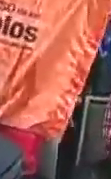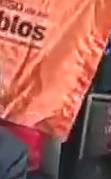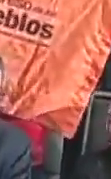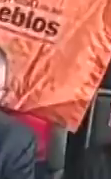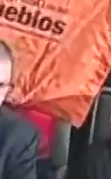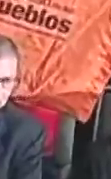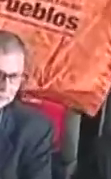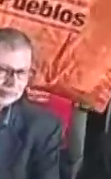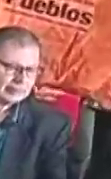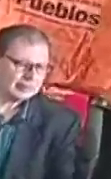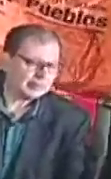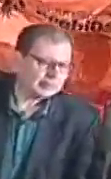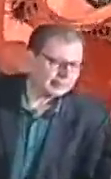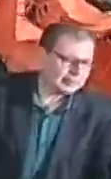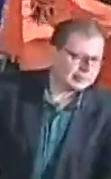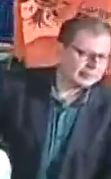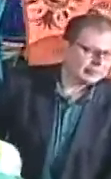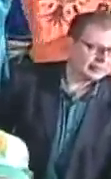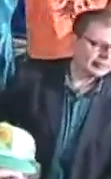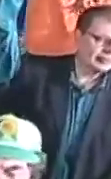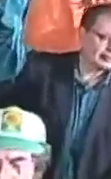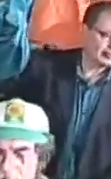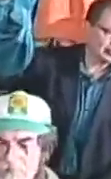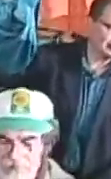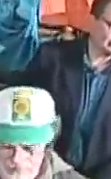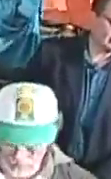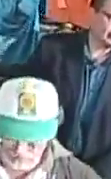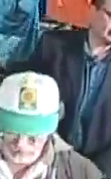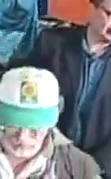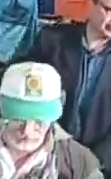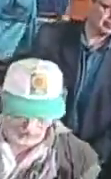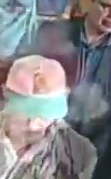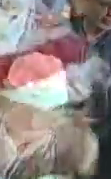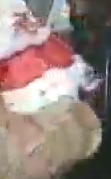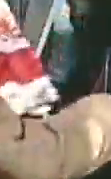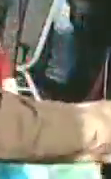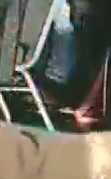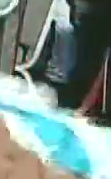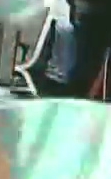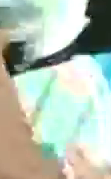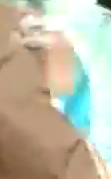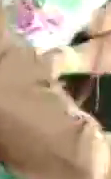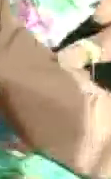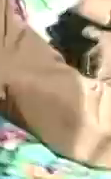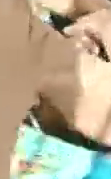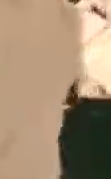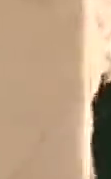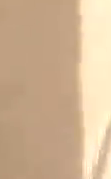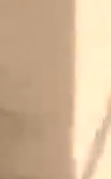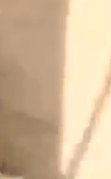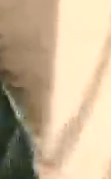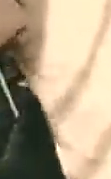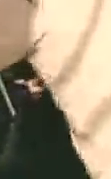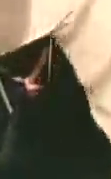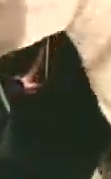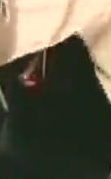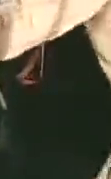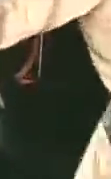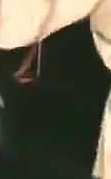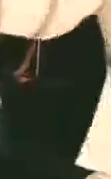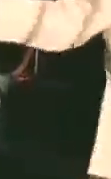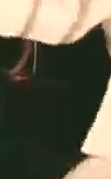una alternativa socialista a las luchas contra el imperialismo el capitalismo el patriarcado el